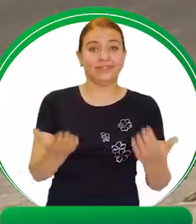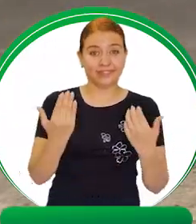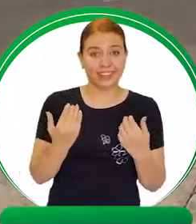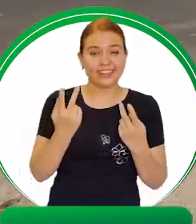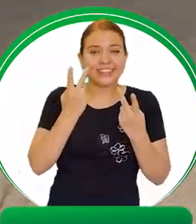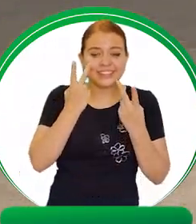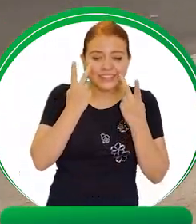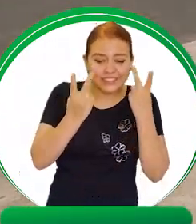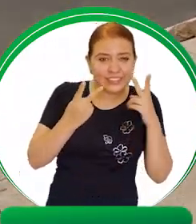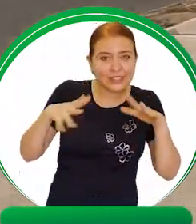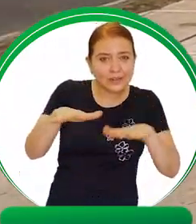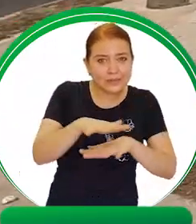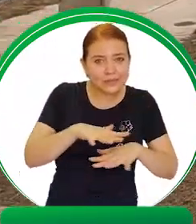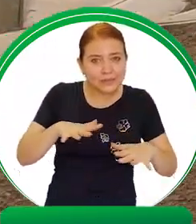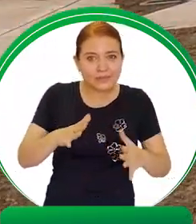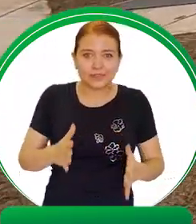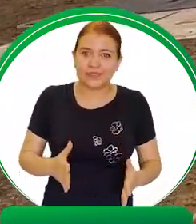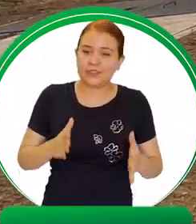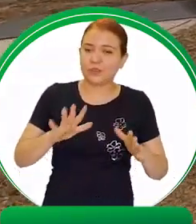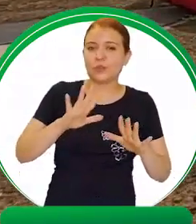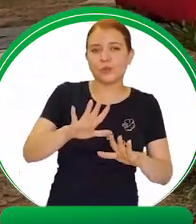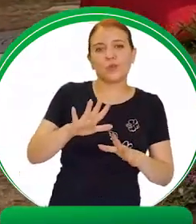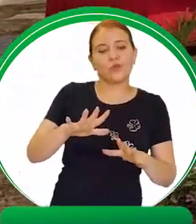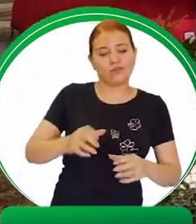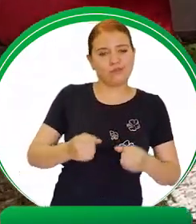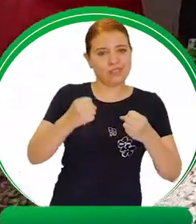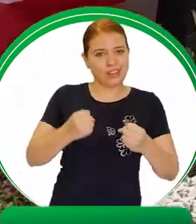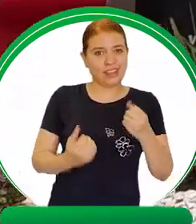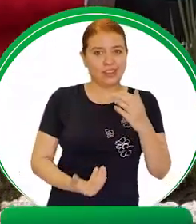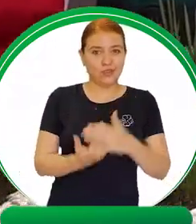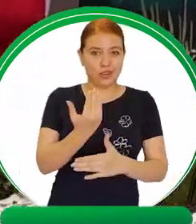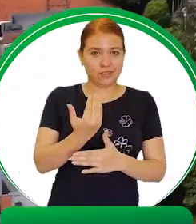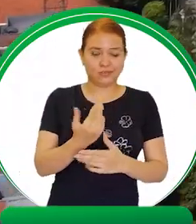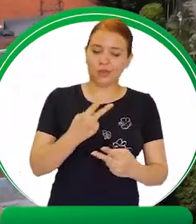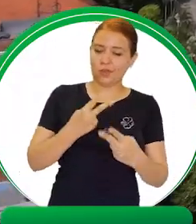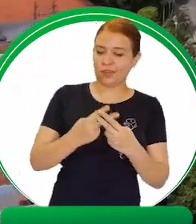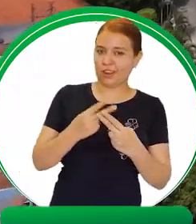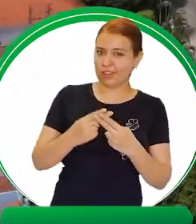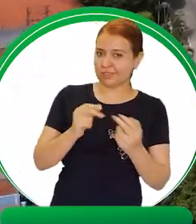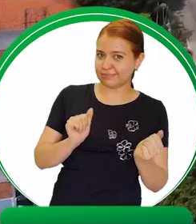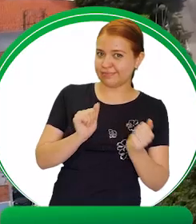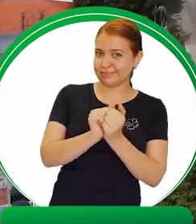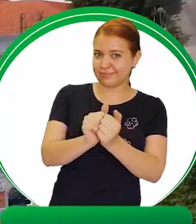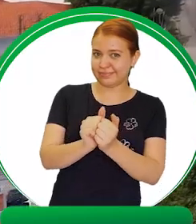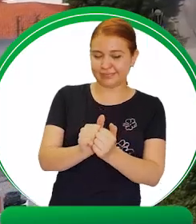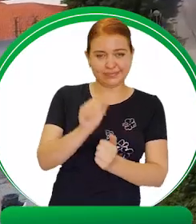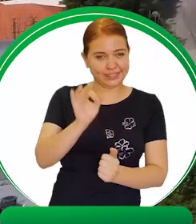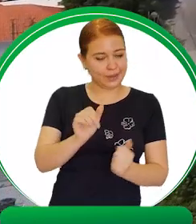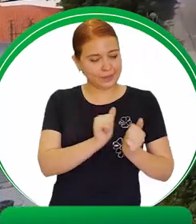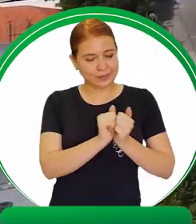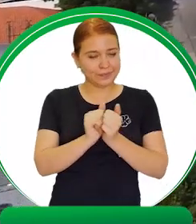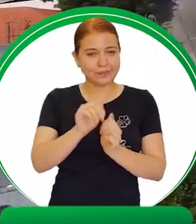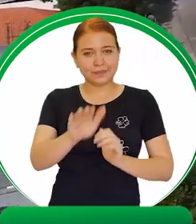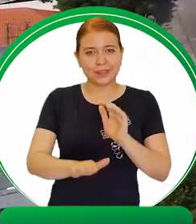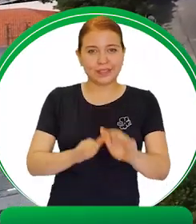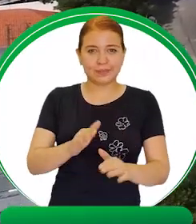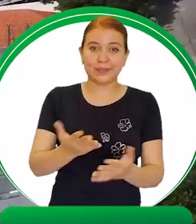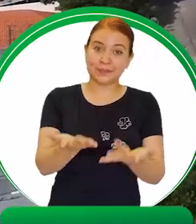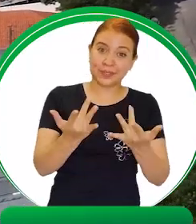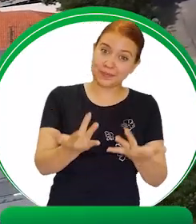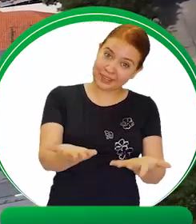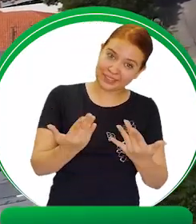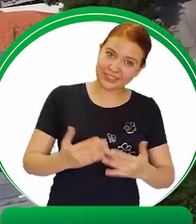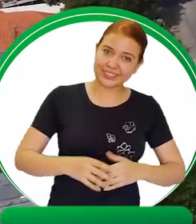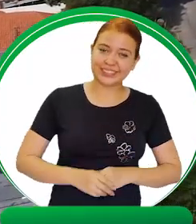Visítanos en la nueva UIS Ibagué Torreón El Salado. Confenalco Tolima está para acompañarte en cada paso. Te esperamos.